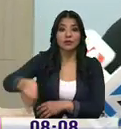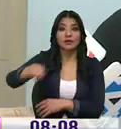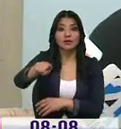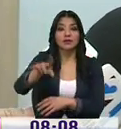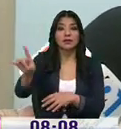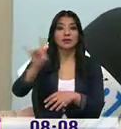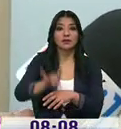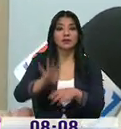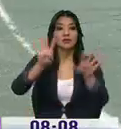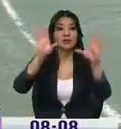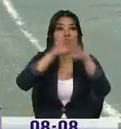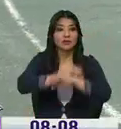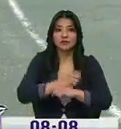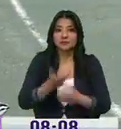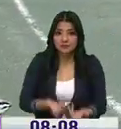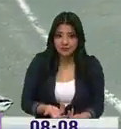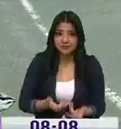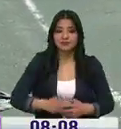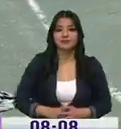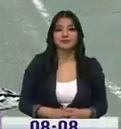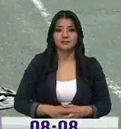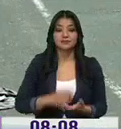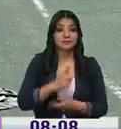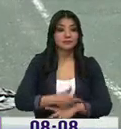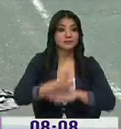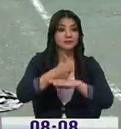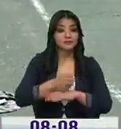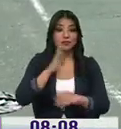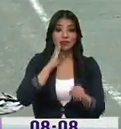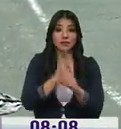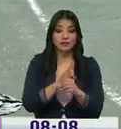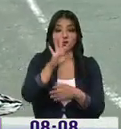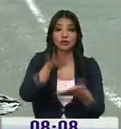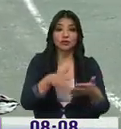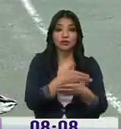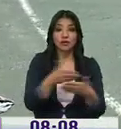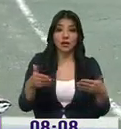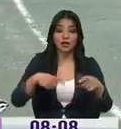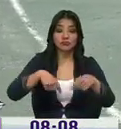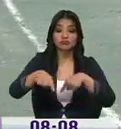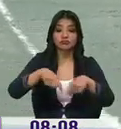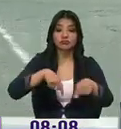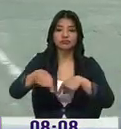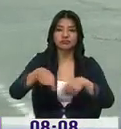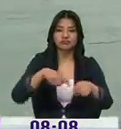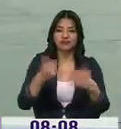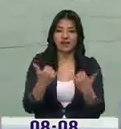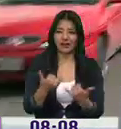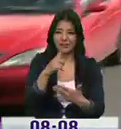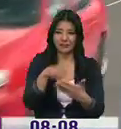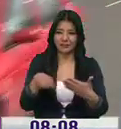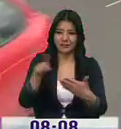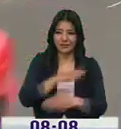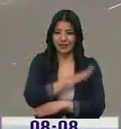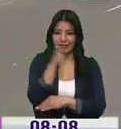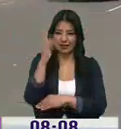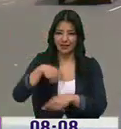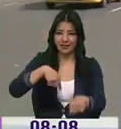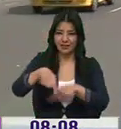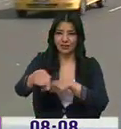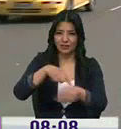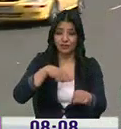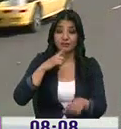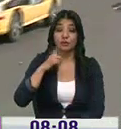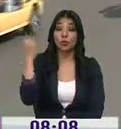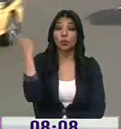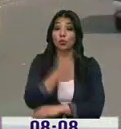a las 9 de la noche. Para las autoridades, el objetivo de extender los horarios de restricción a través del Hoy No Circula es disminuir durante 24